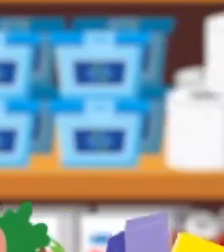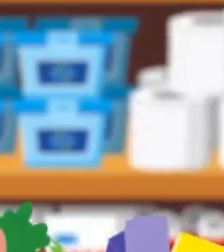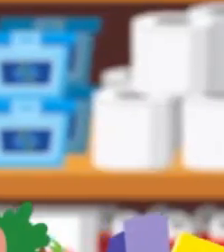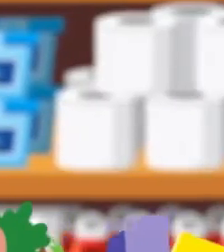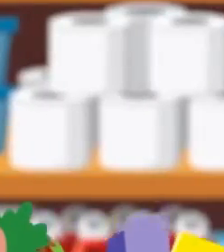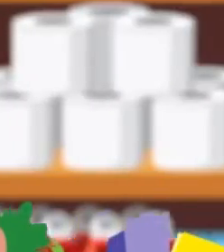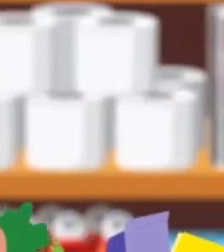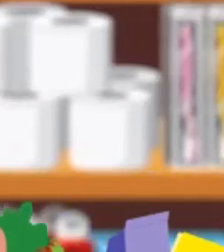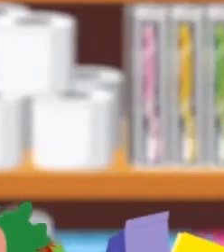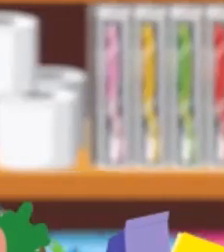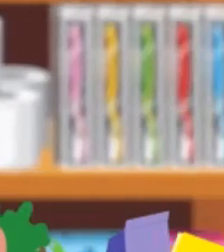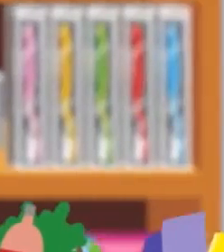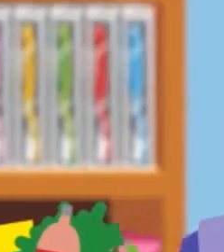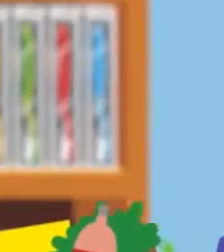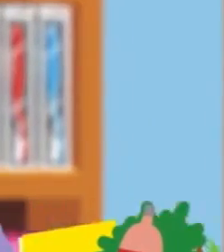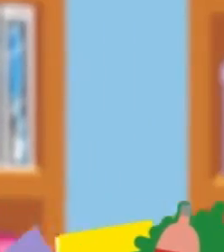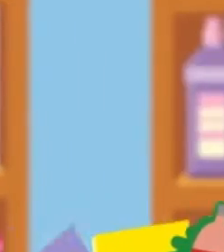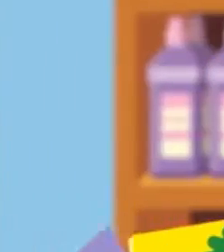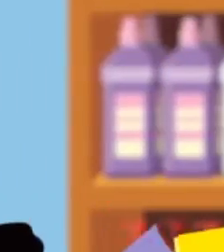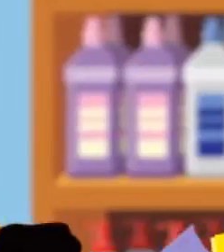estás marcando